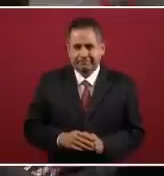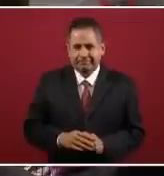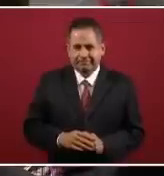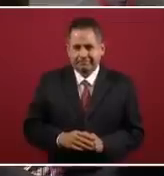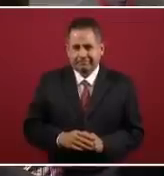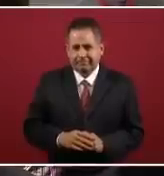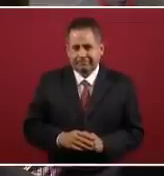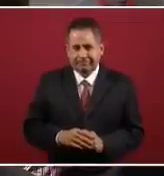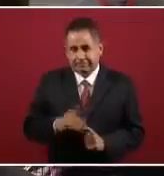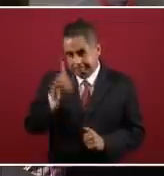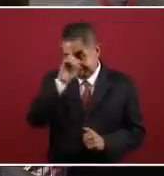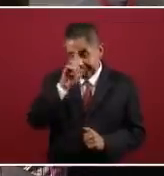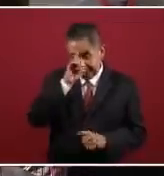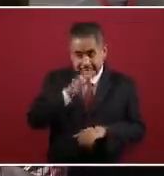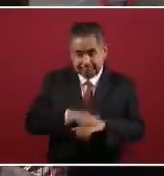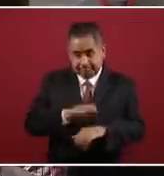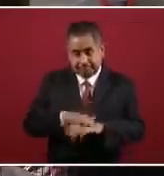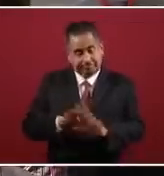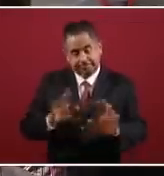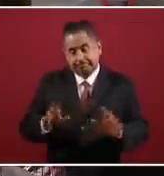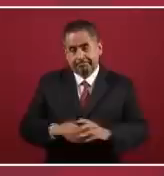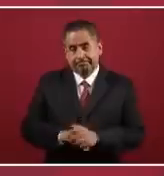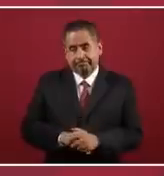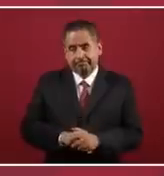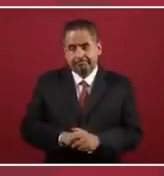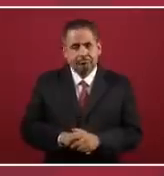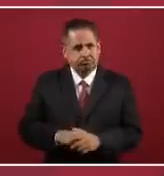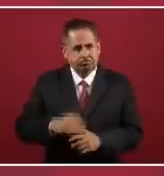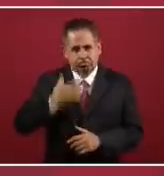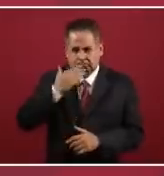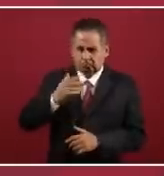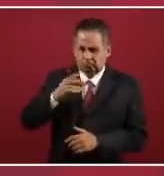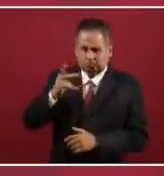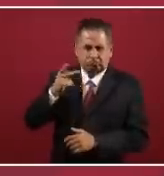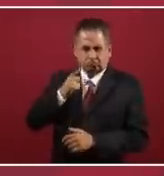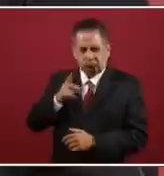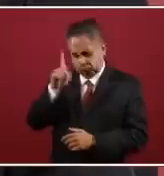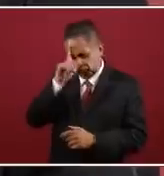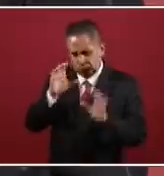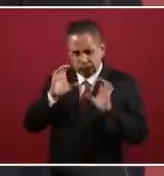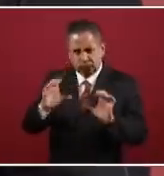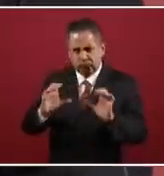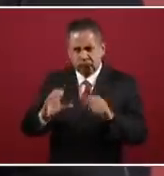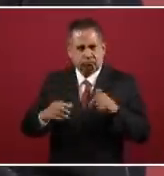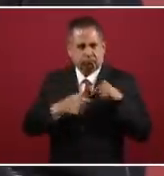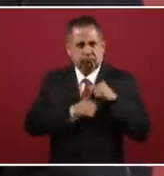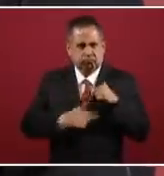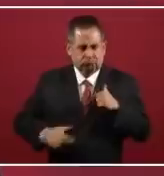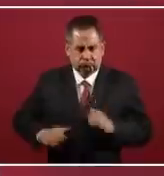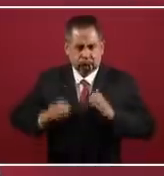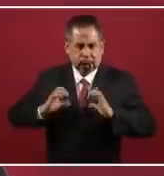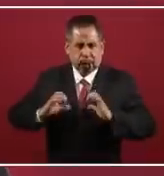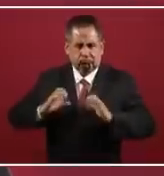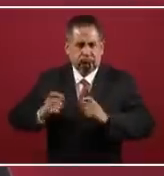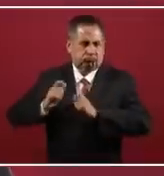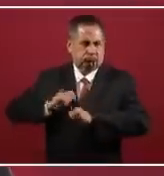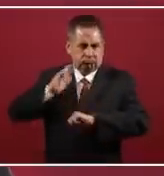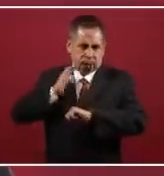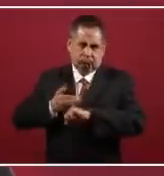Esa era la recomendación de los buenos políticos. Cuidar la investidura presidencial.